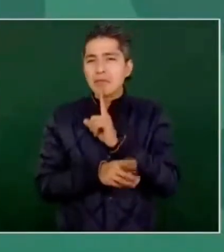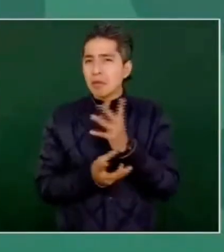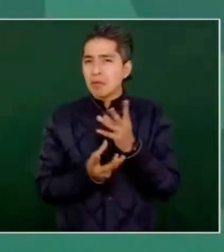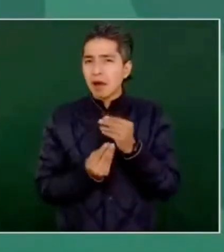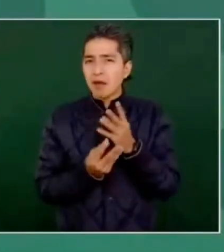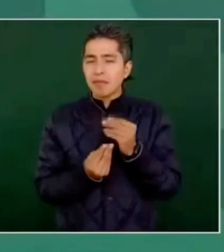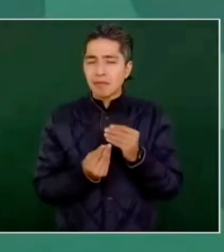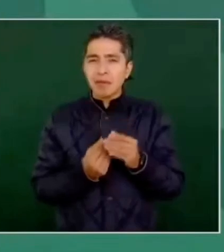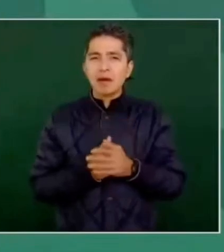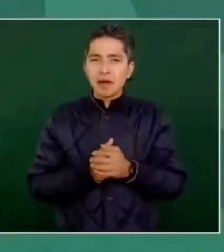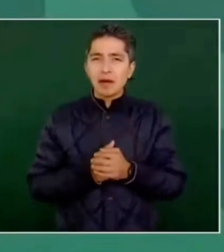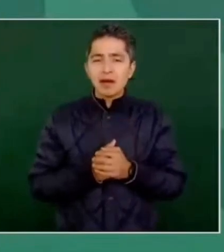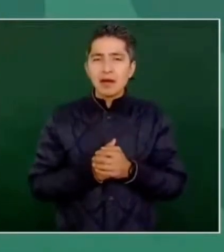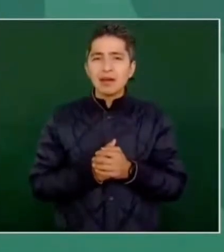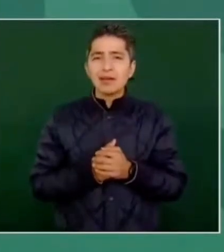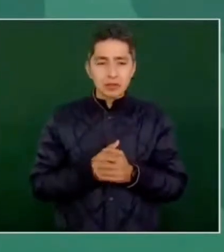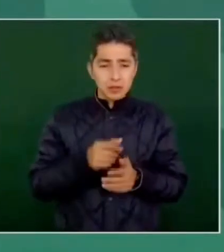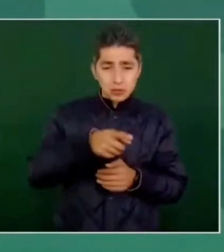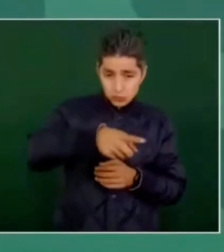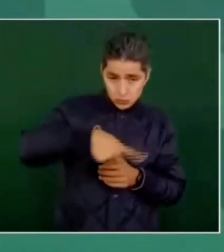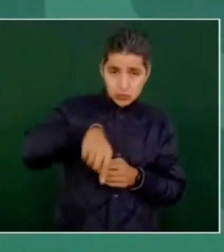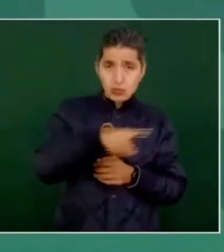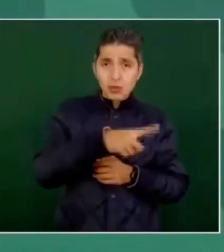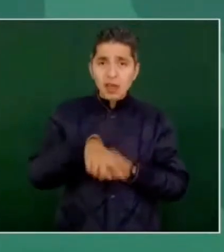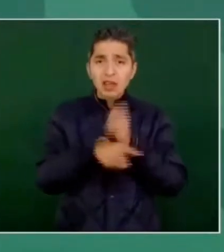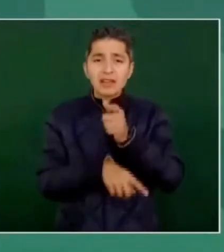Todavía, ustedes son periodistas,